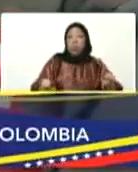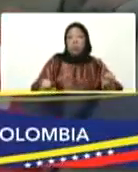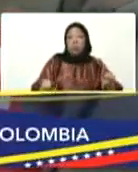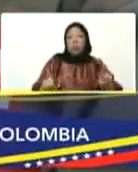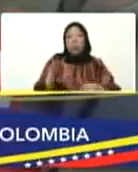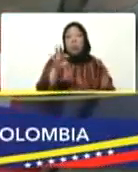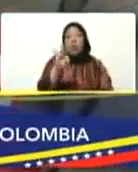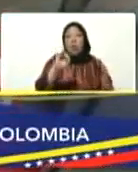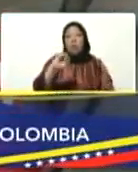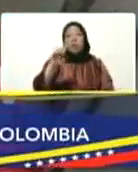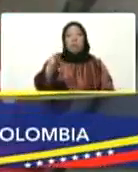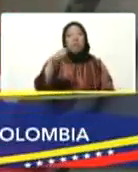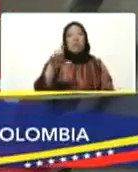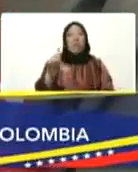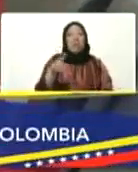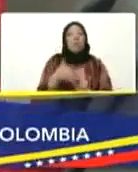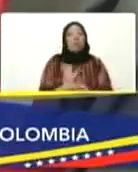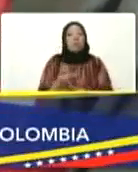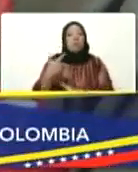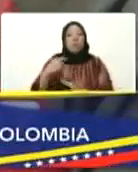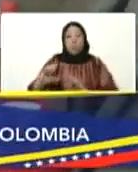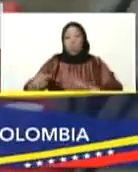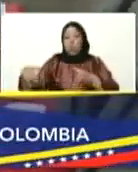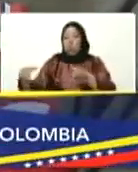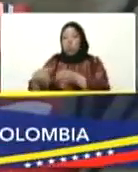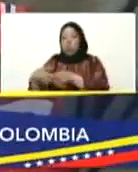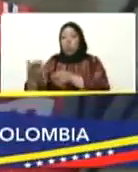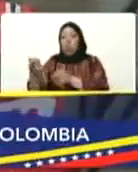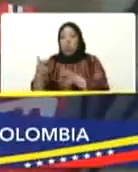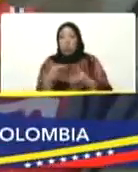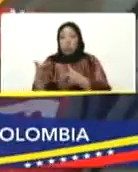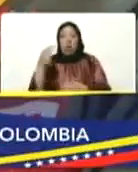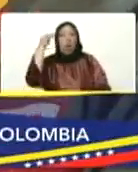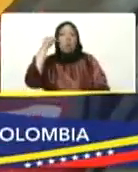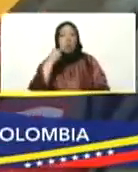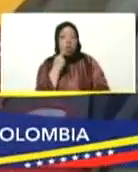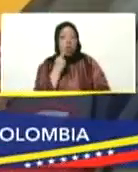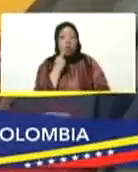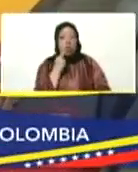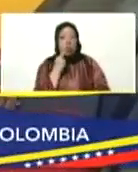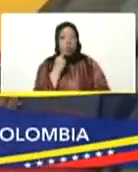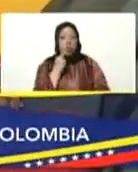Fidel, que en la Sierra Maestra fundó el Frente Guerrillero Simón Bolívar.